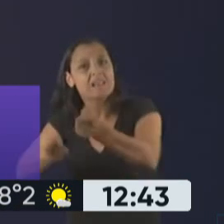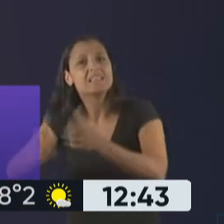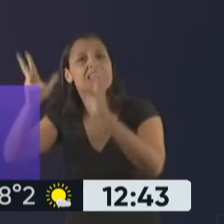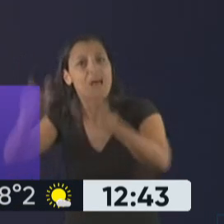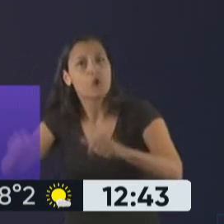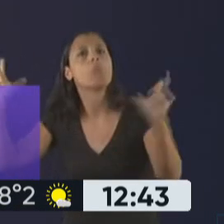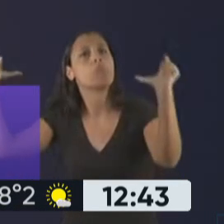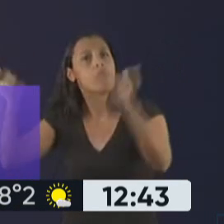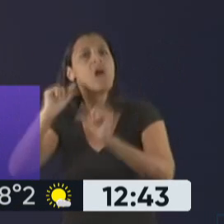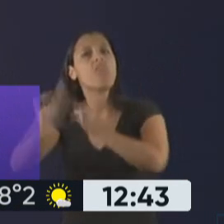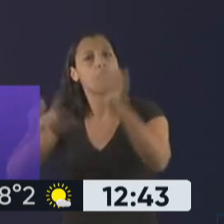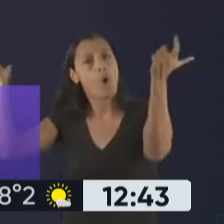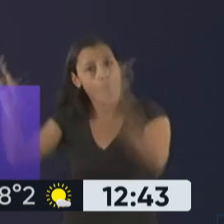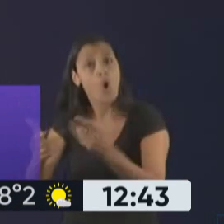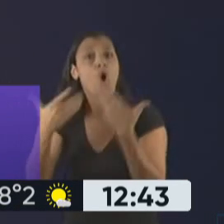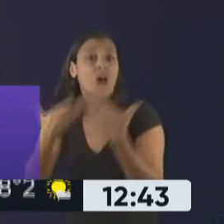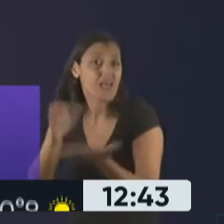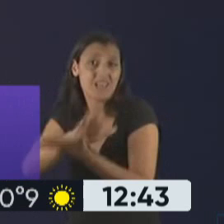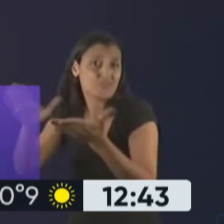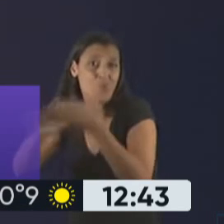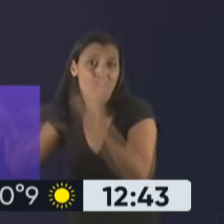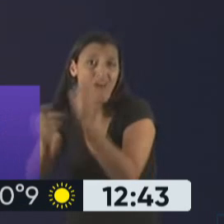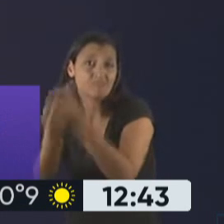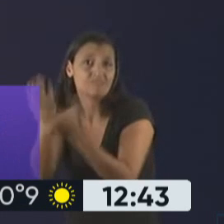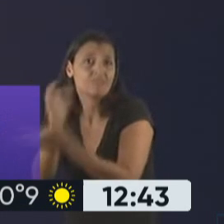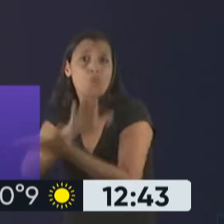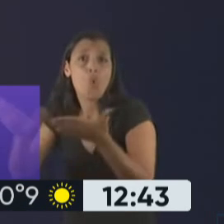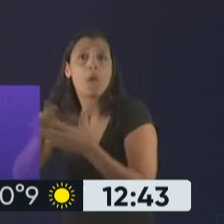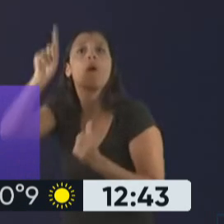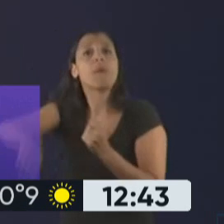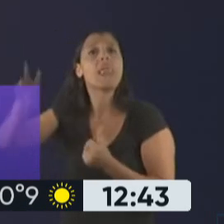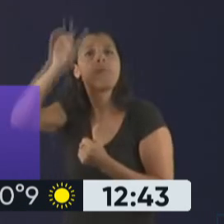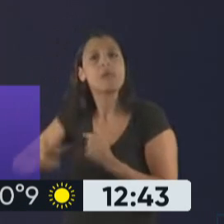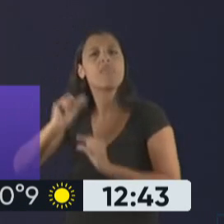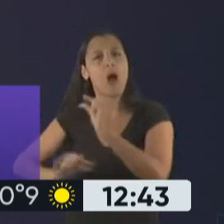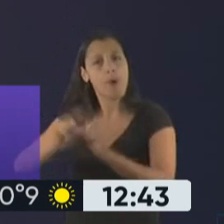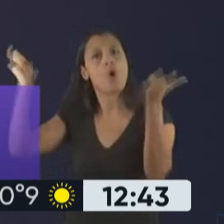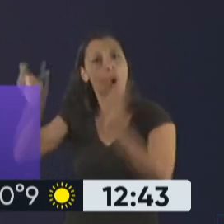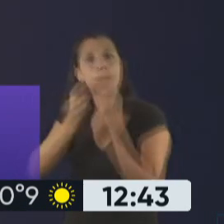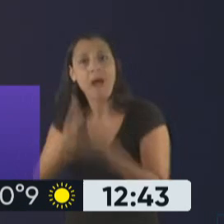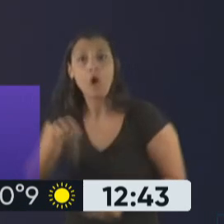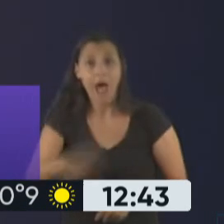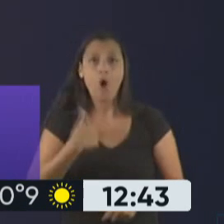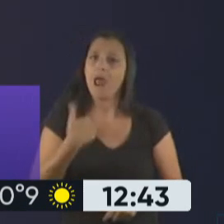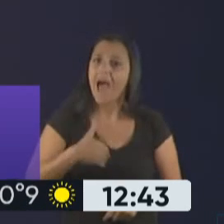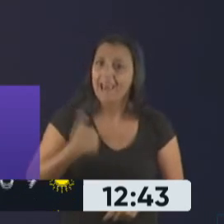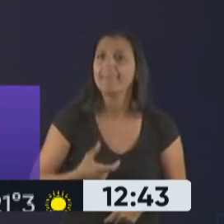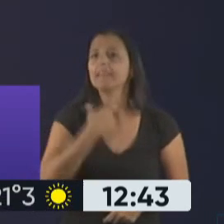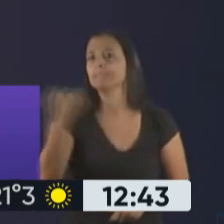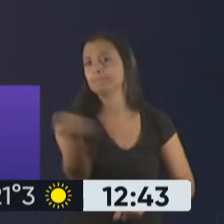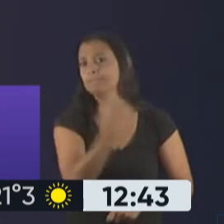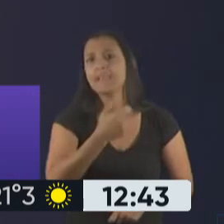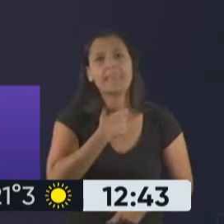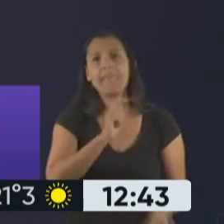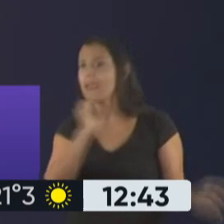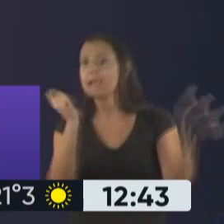a partir de nuevas legislaciones que le permitieron comenzar a actuar. Argentina quiere salir de la situación en la que